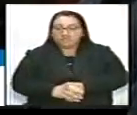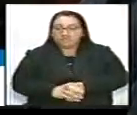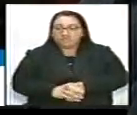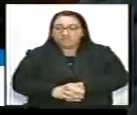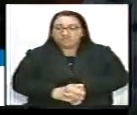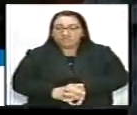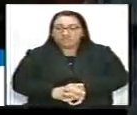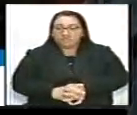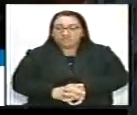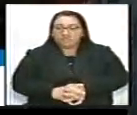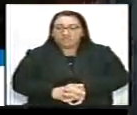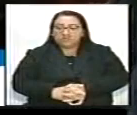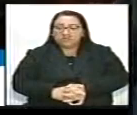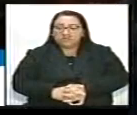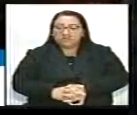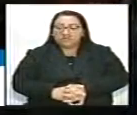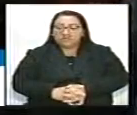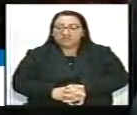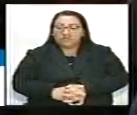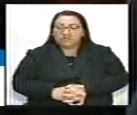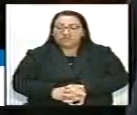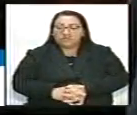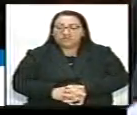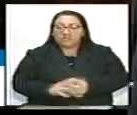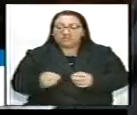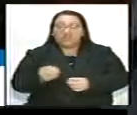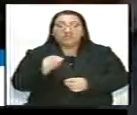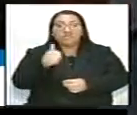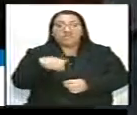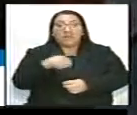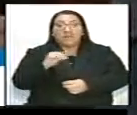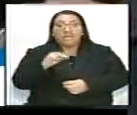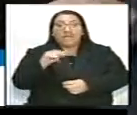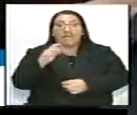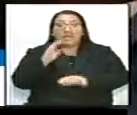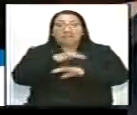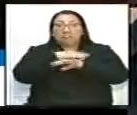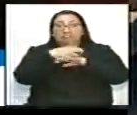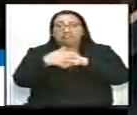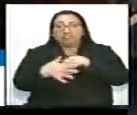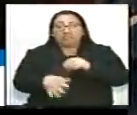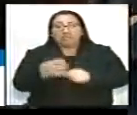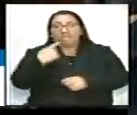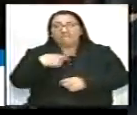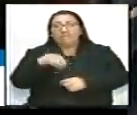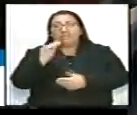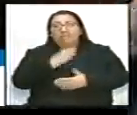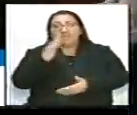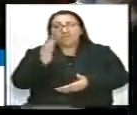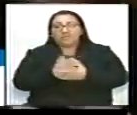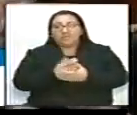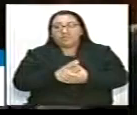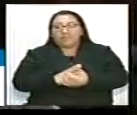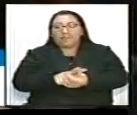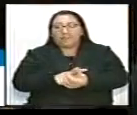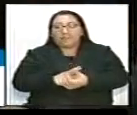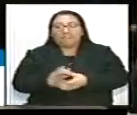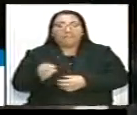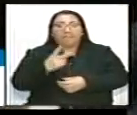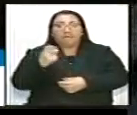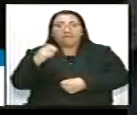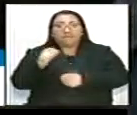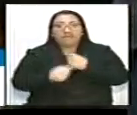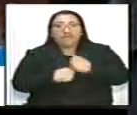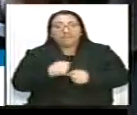gran daño a la humanidad, como el caso acá en San Mateo. El día que se caiga todos esos pasivos, va a ser la peor desgracia y pasarán 200 años y no